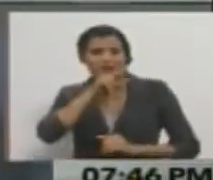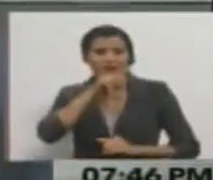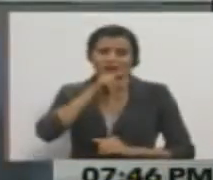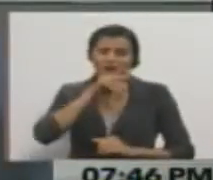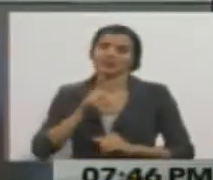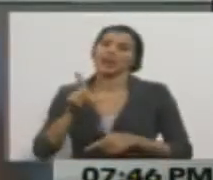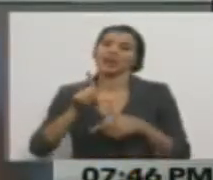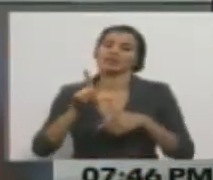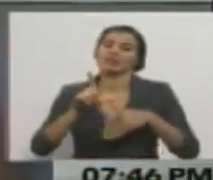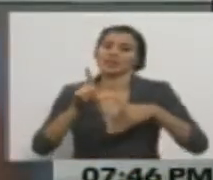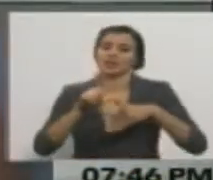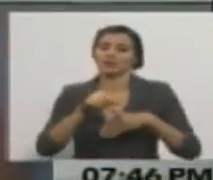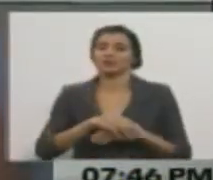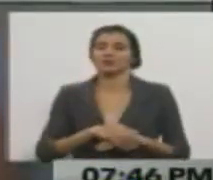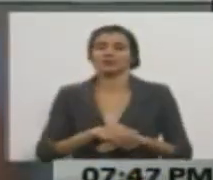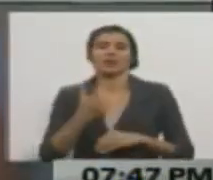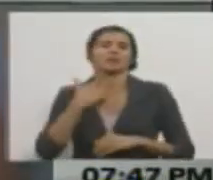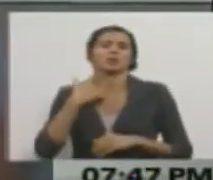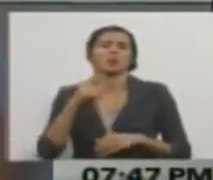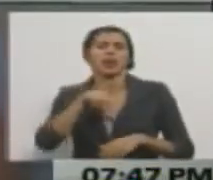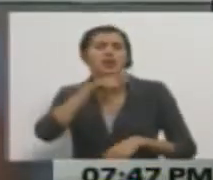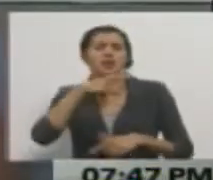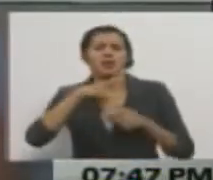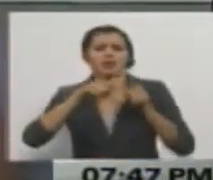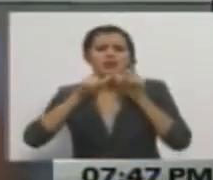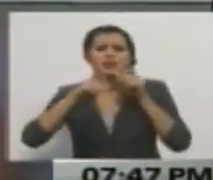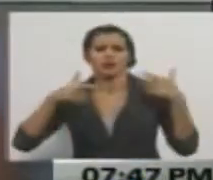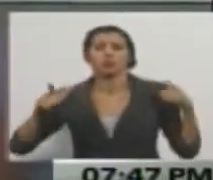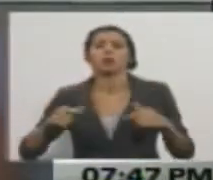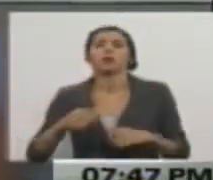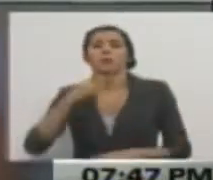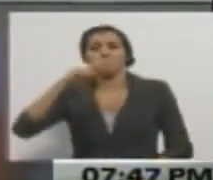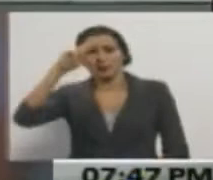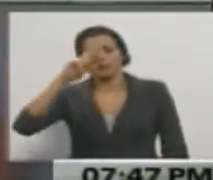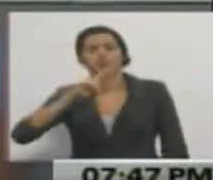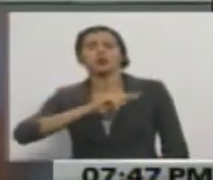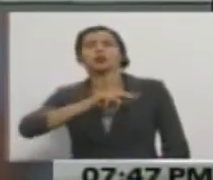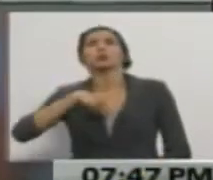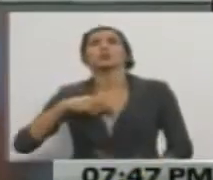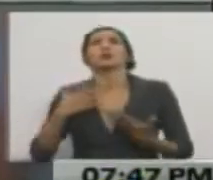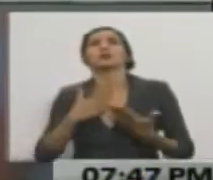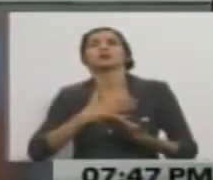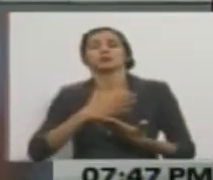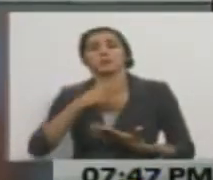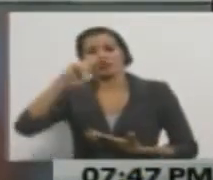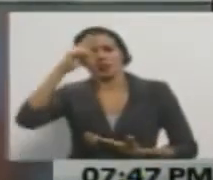dánoslos hoy. El Padre Nuestro, pues.